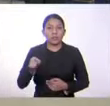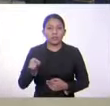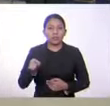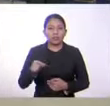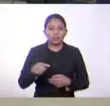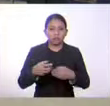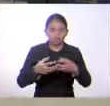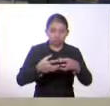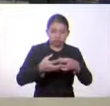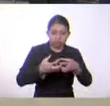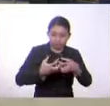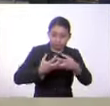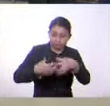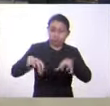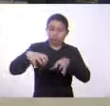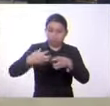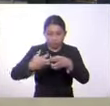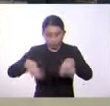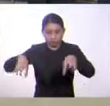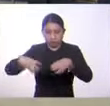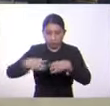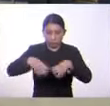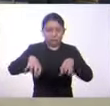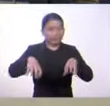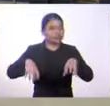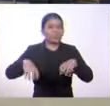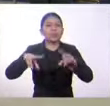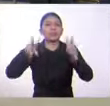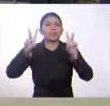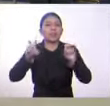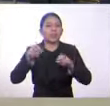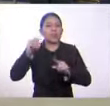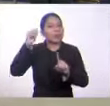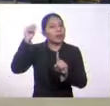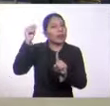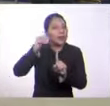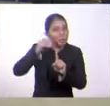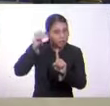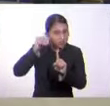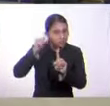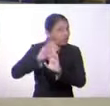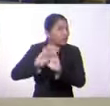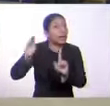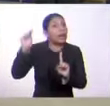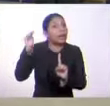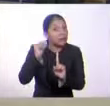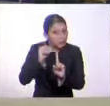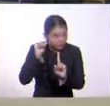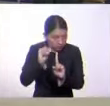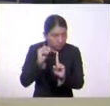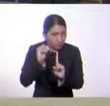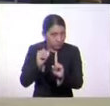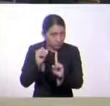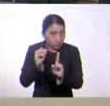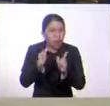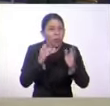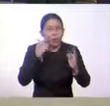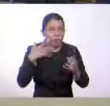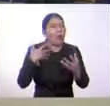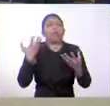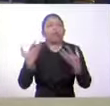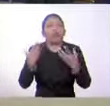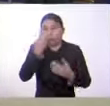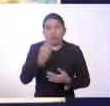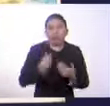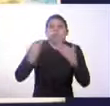o ese fraccionamiento de los derechos es para fines de pedagogía, solo para enseñarlos. Pero la gran conquista de los derechos humanos es que ofendes